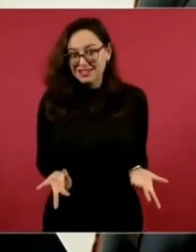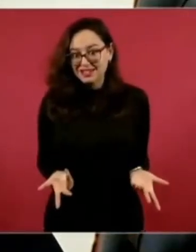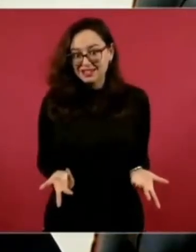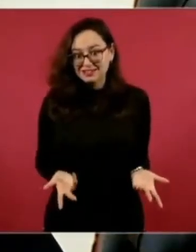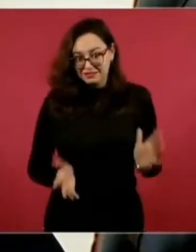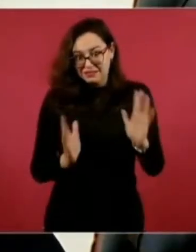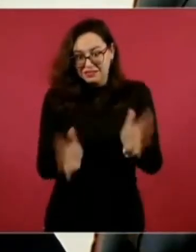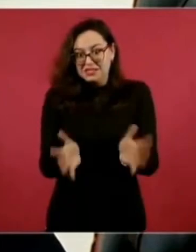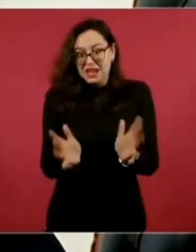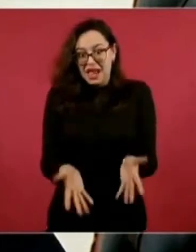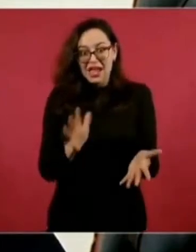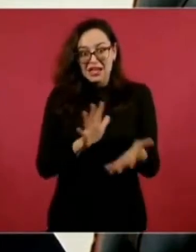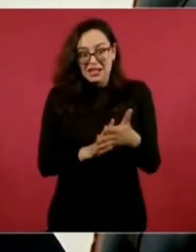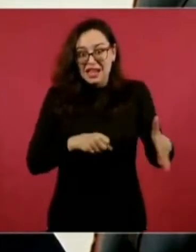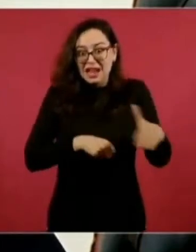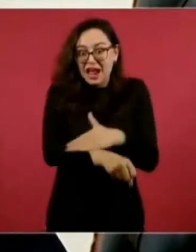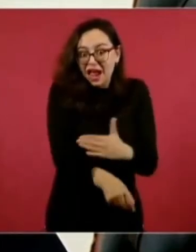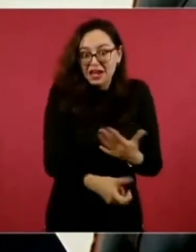aún